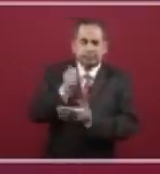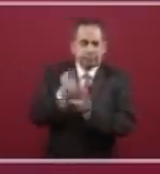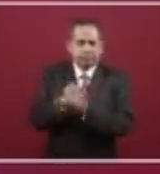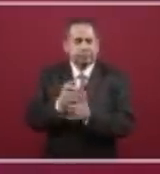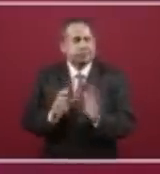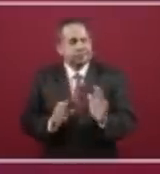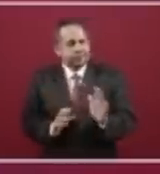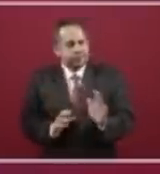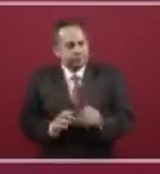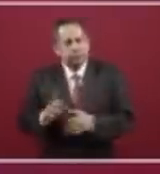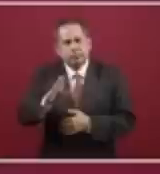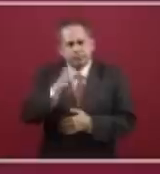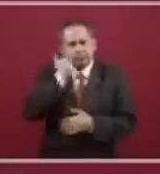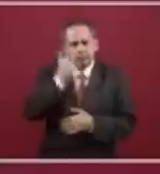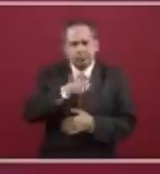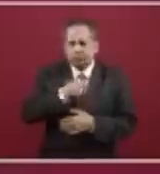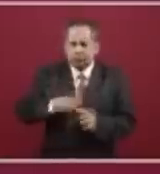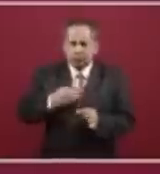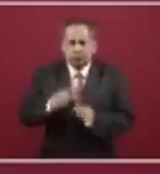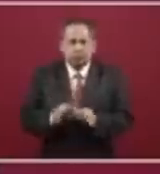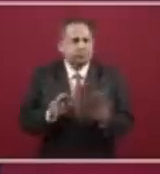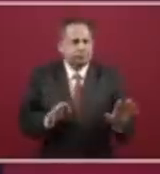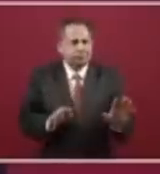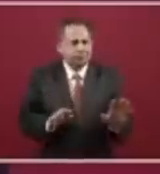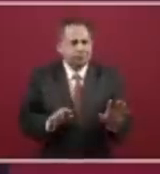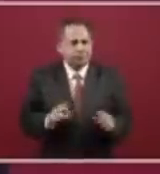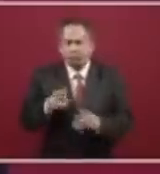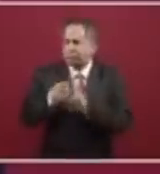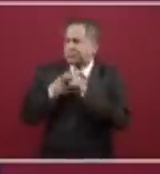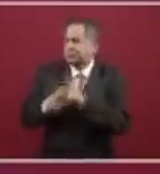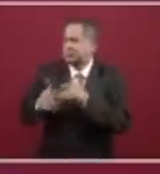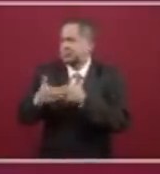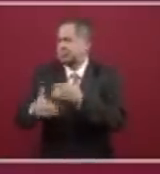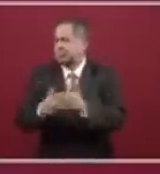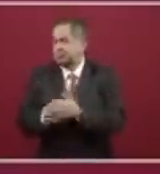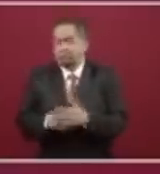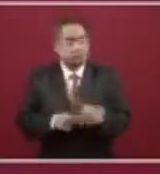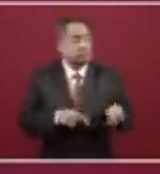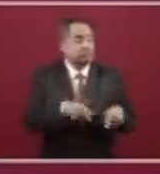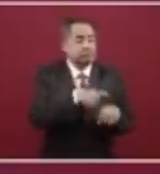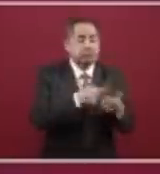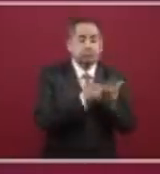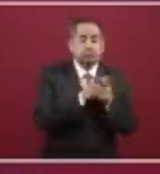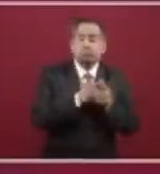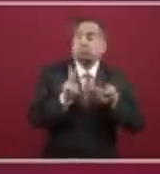y queremos cumplir no queremos dar ningún pretexto